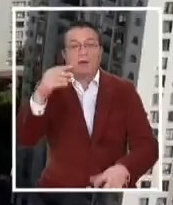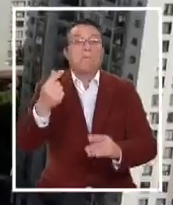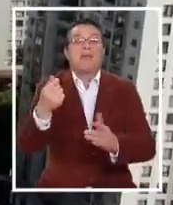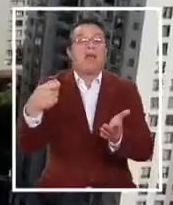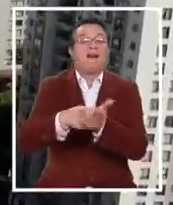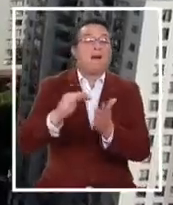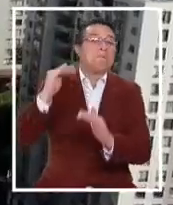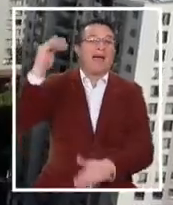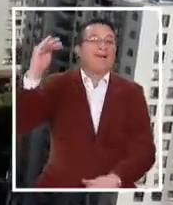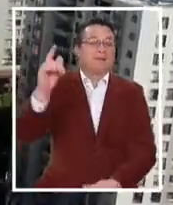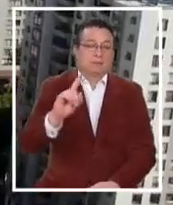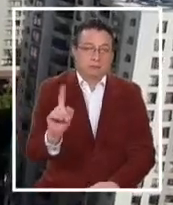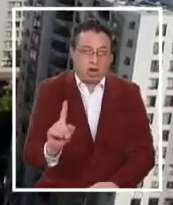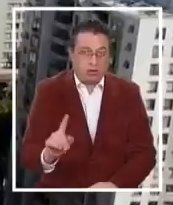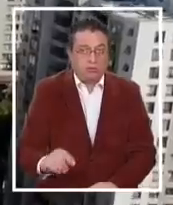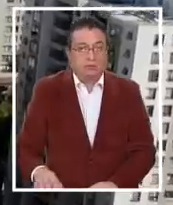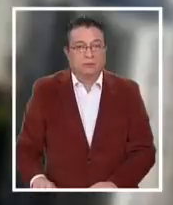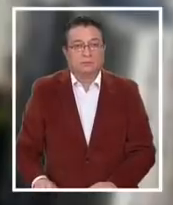dinero.